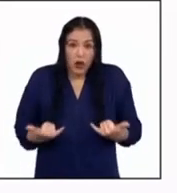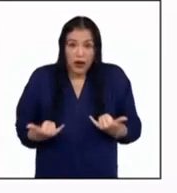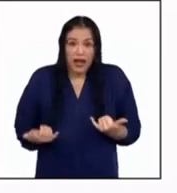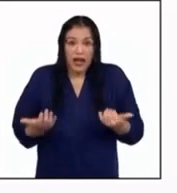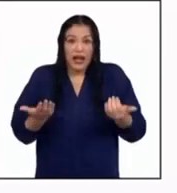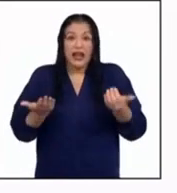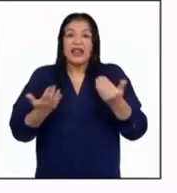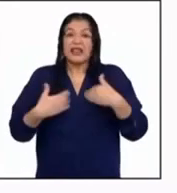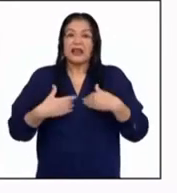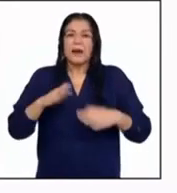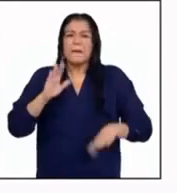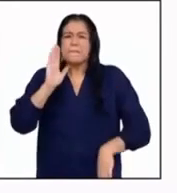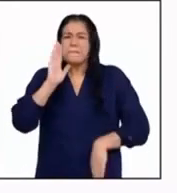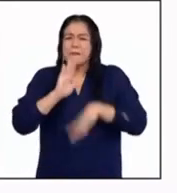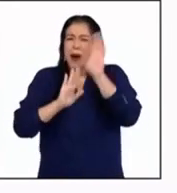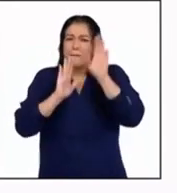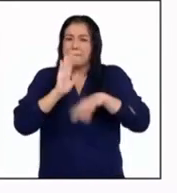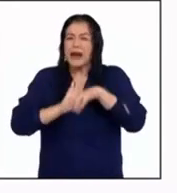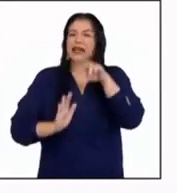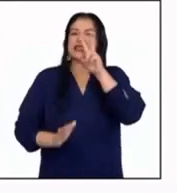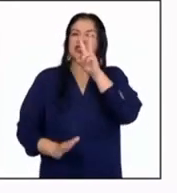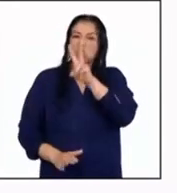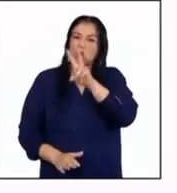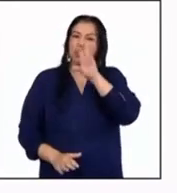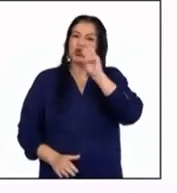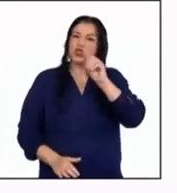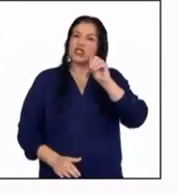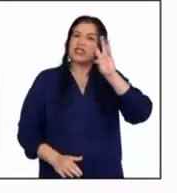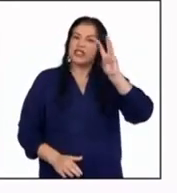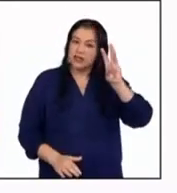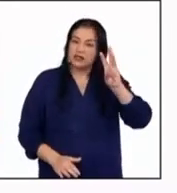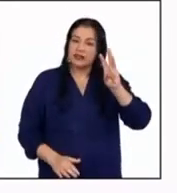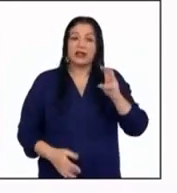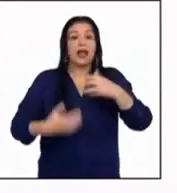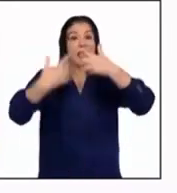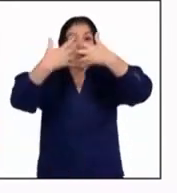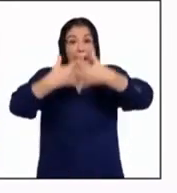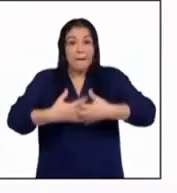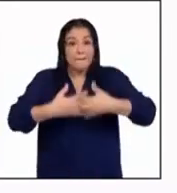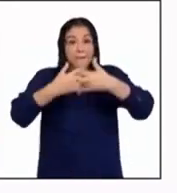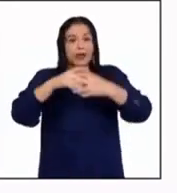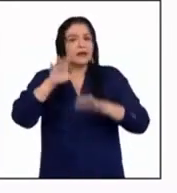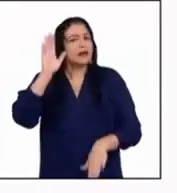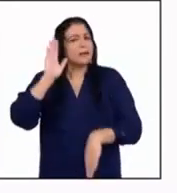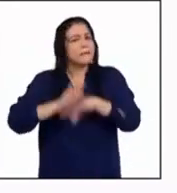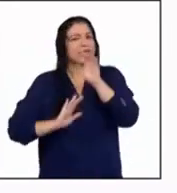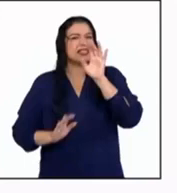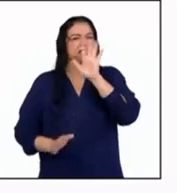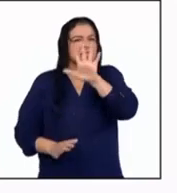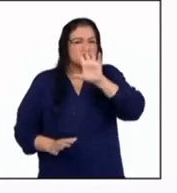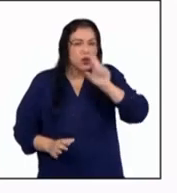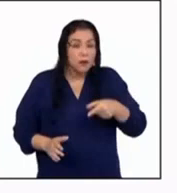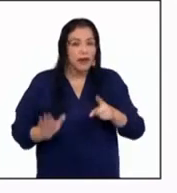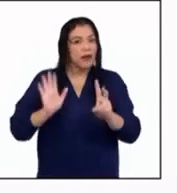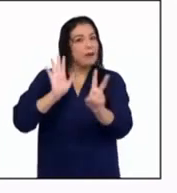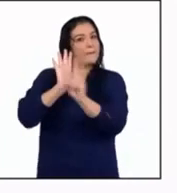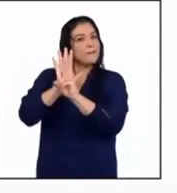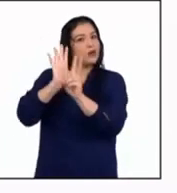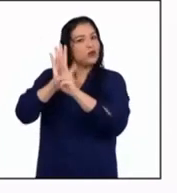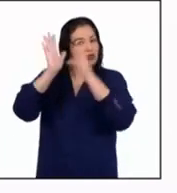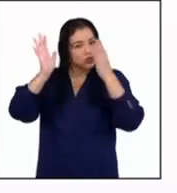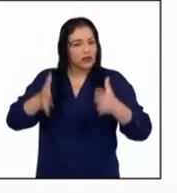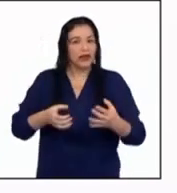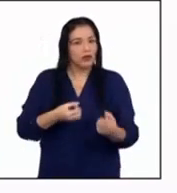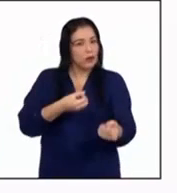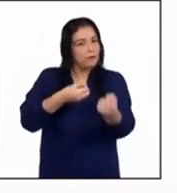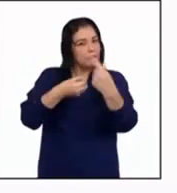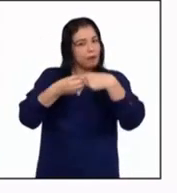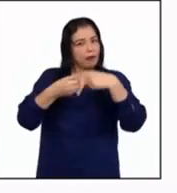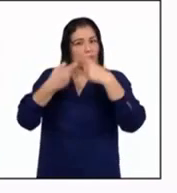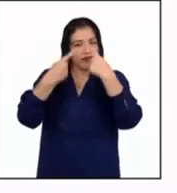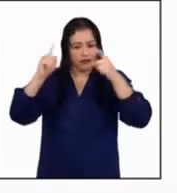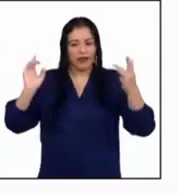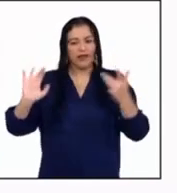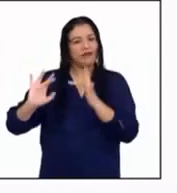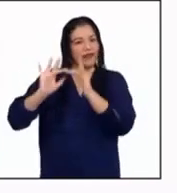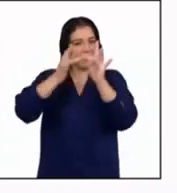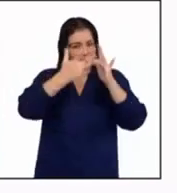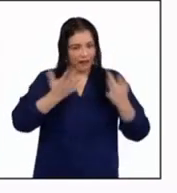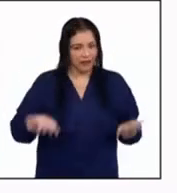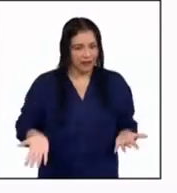con más de 206 empresas y más de 5.000 voluntarios integrados en distintas redes